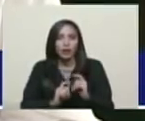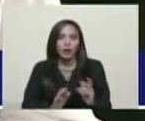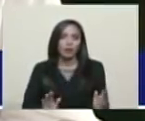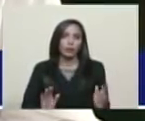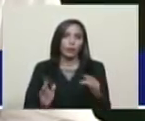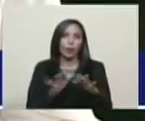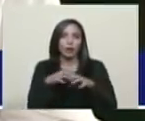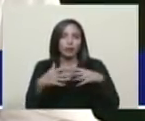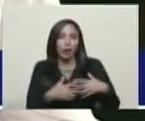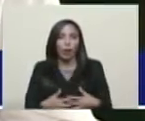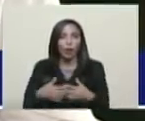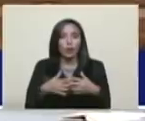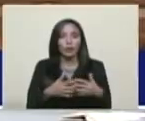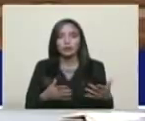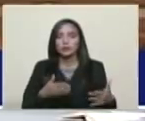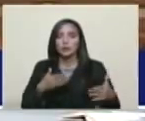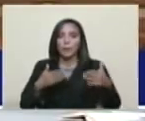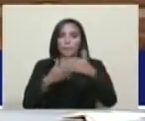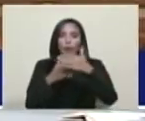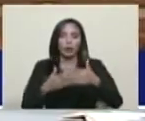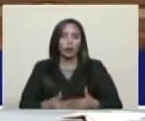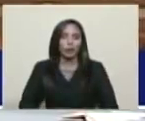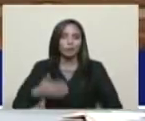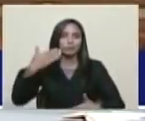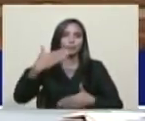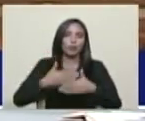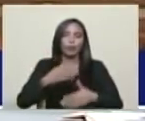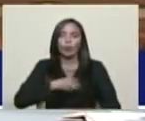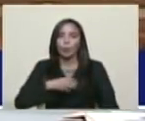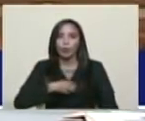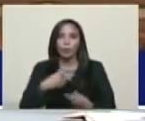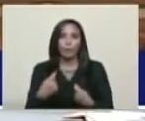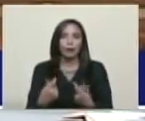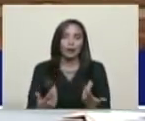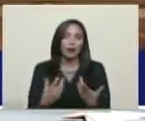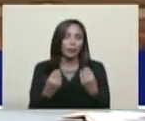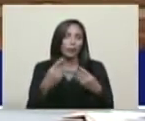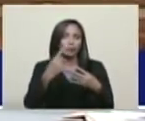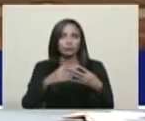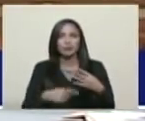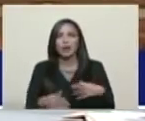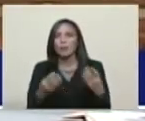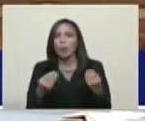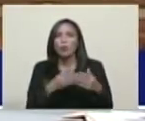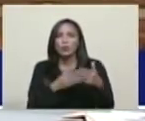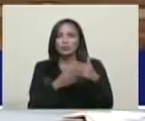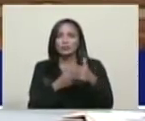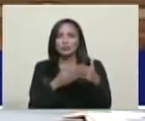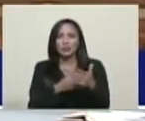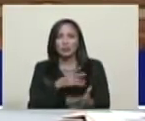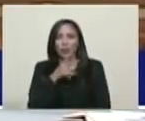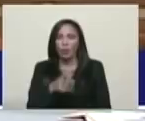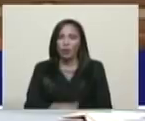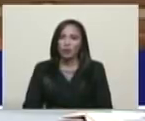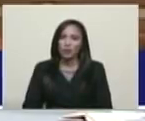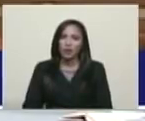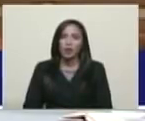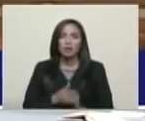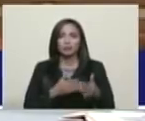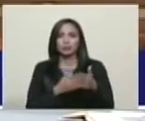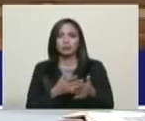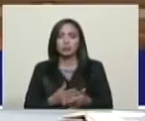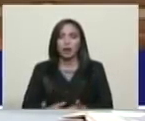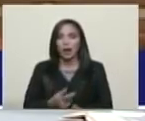gobierno de Estados Unidos persigue, no nos permite pagar la cuenta, etcétera, etcétera, sabotea las importaciones alimentarias de